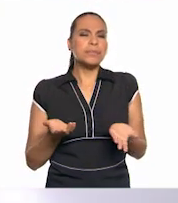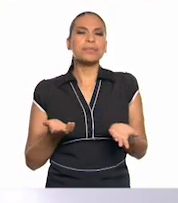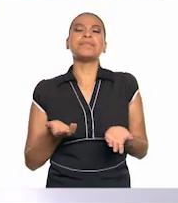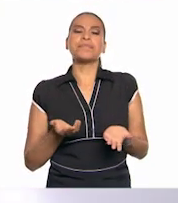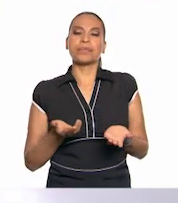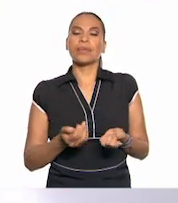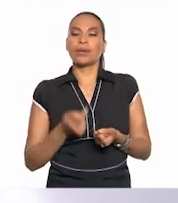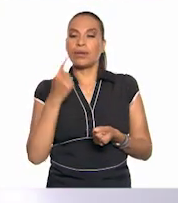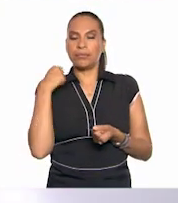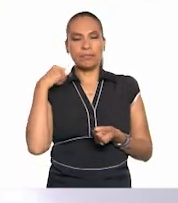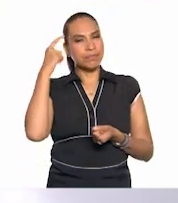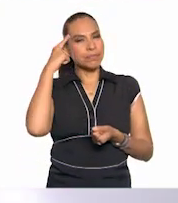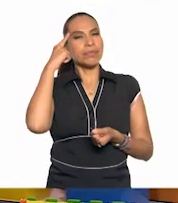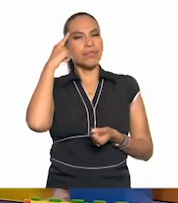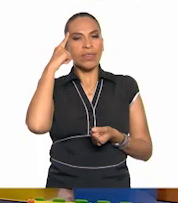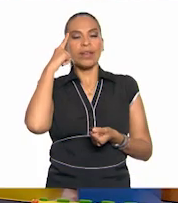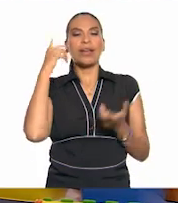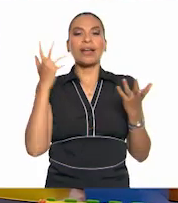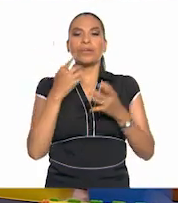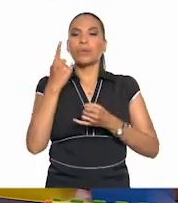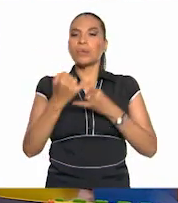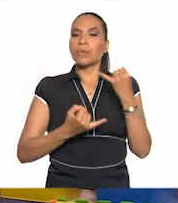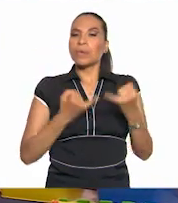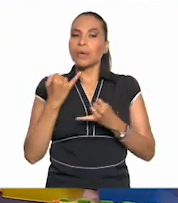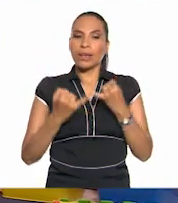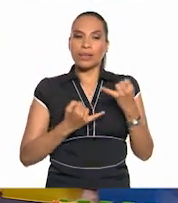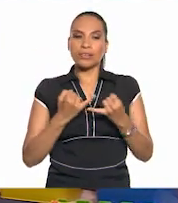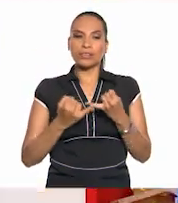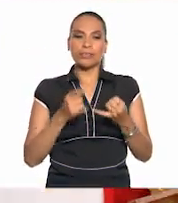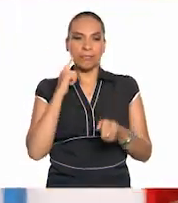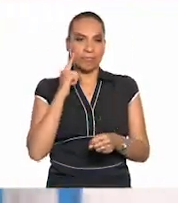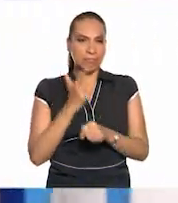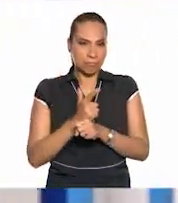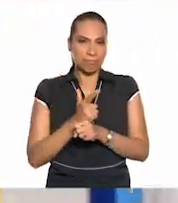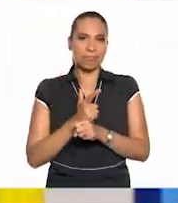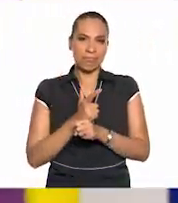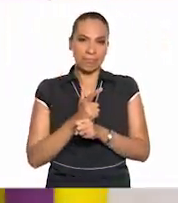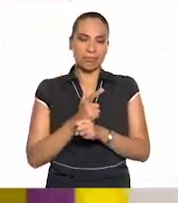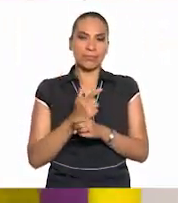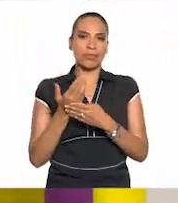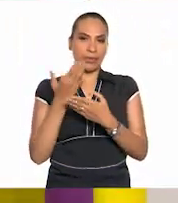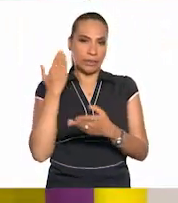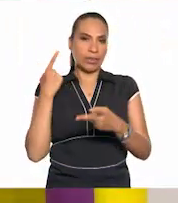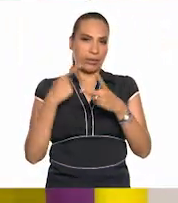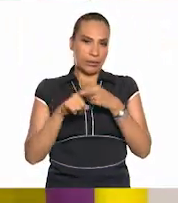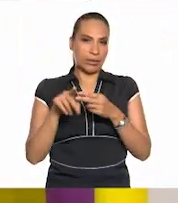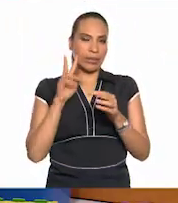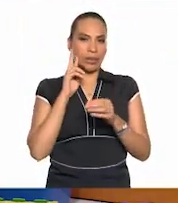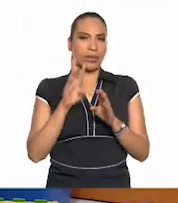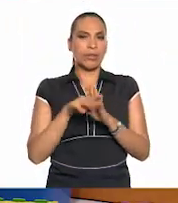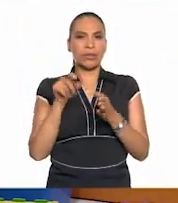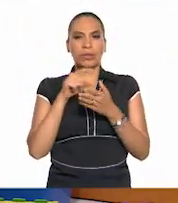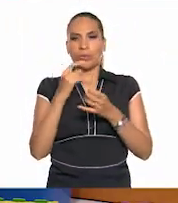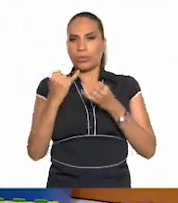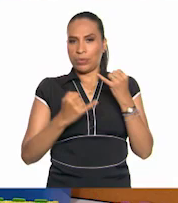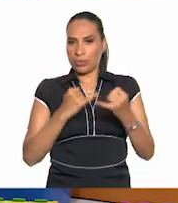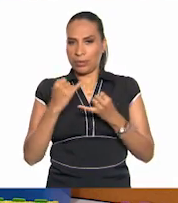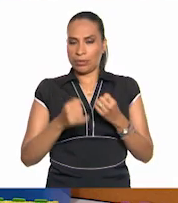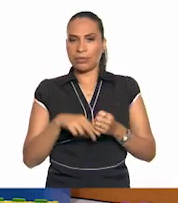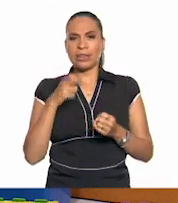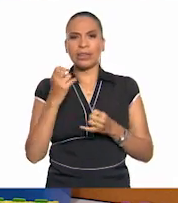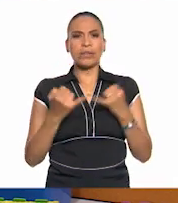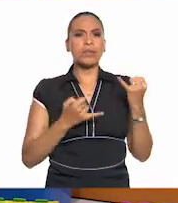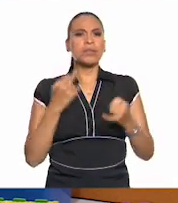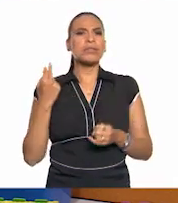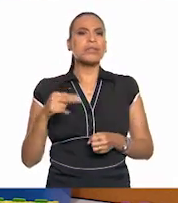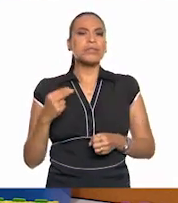Mira, se me está ocurriendo que hagamos un juego. Ah, para descubrirlas, ¿vale? Perfecto. Antes de tomar las notas, ajá, vamos a un juego. Perfecto. Este